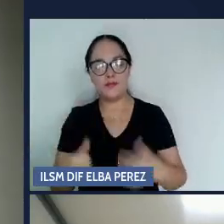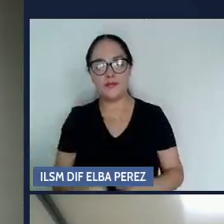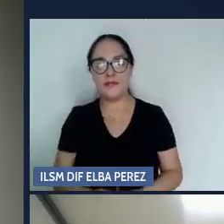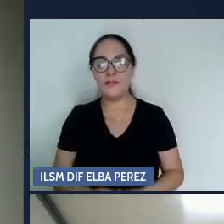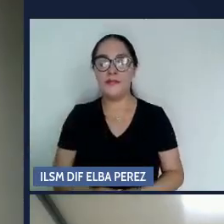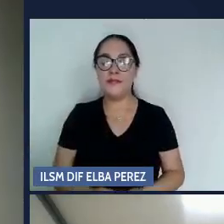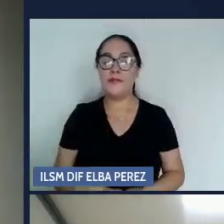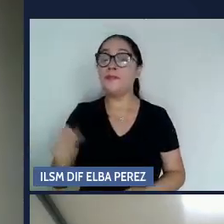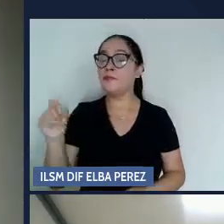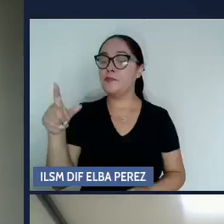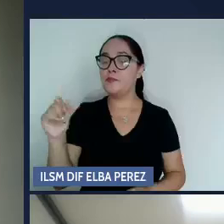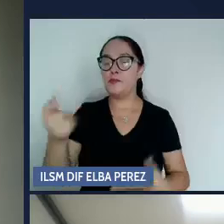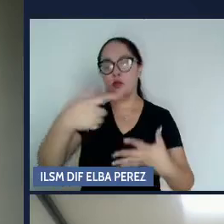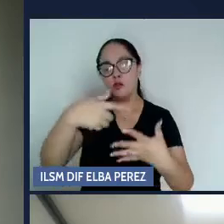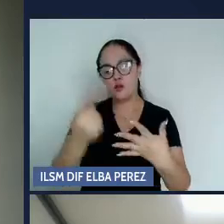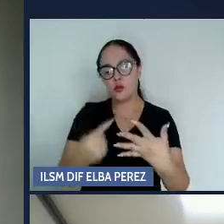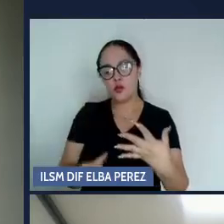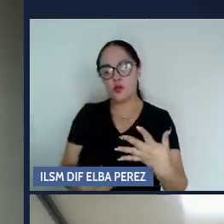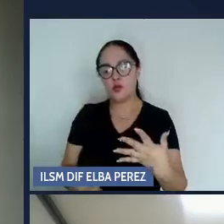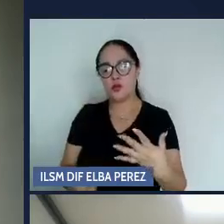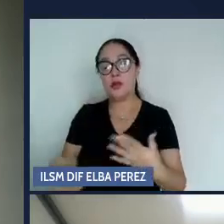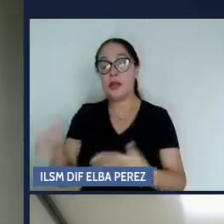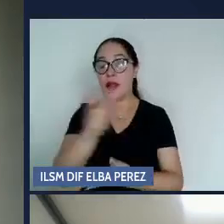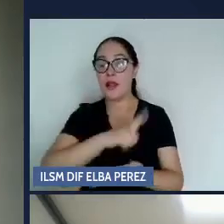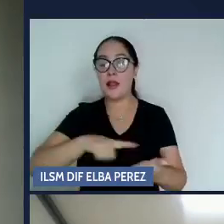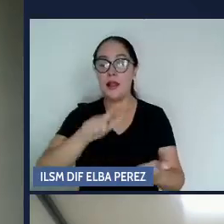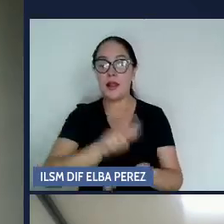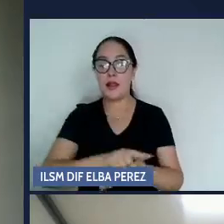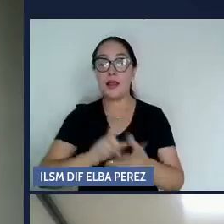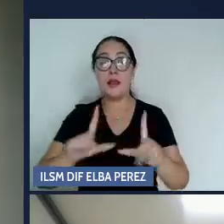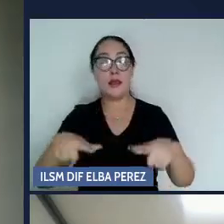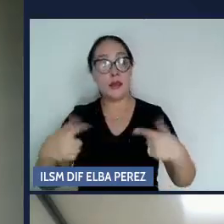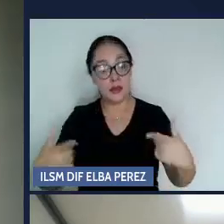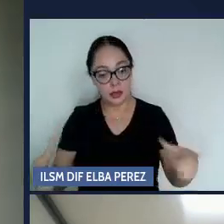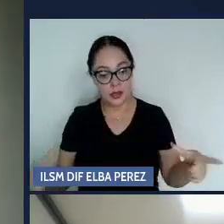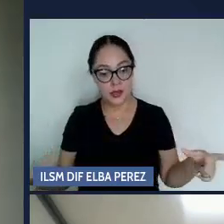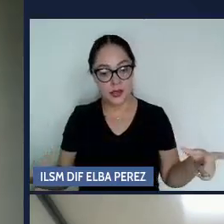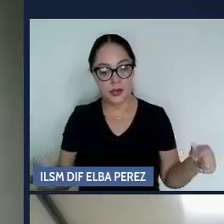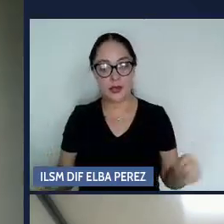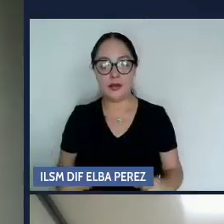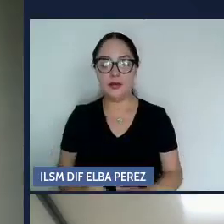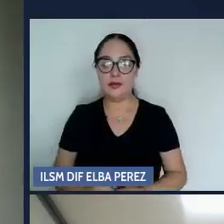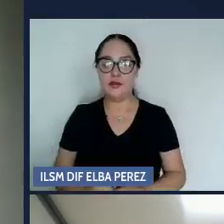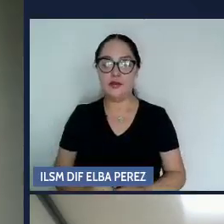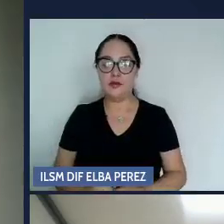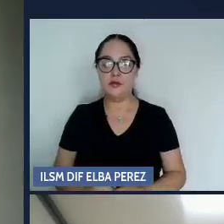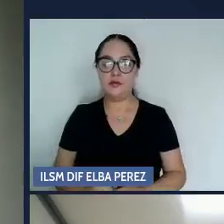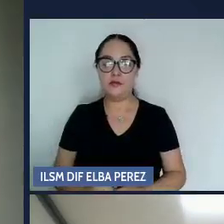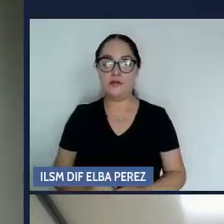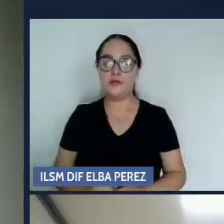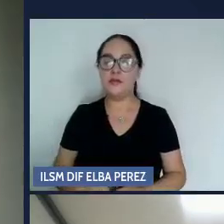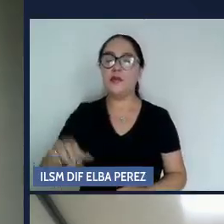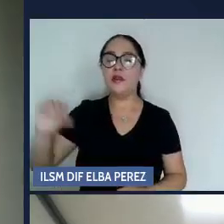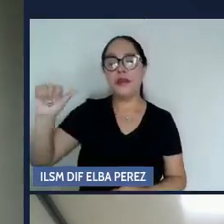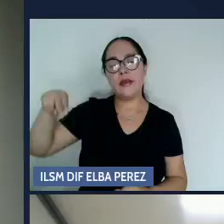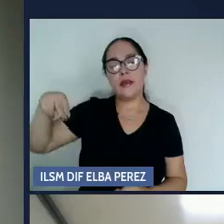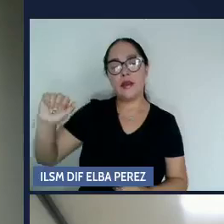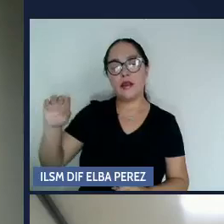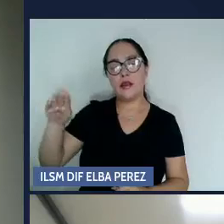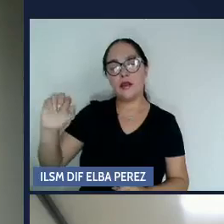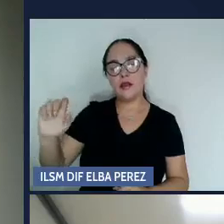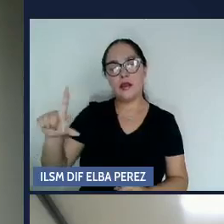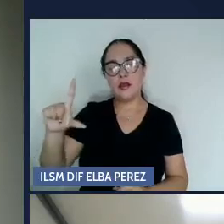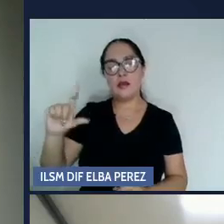señalados en esta ley general en la materia. Mencionaba Anabel al inicio de la plática